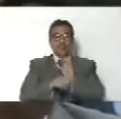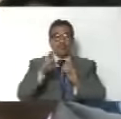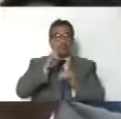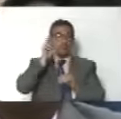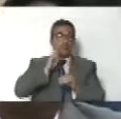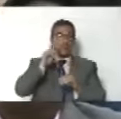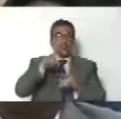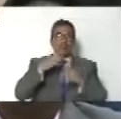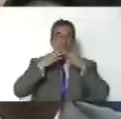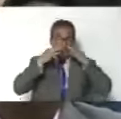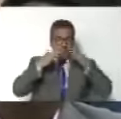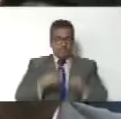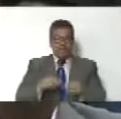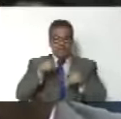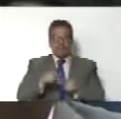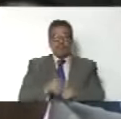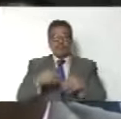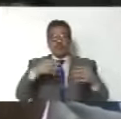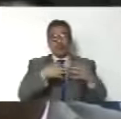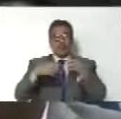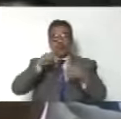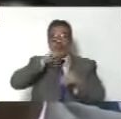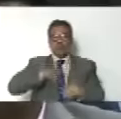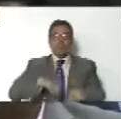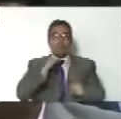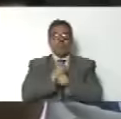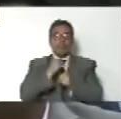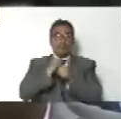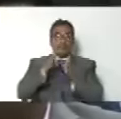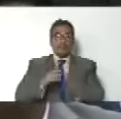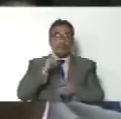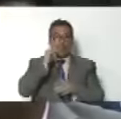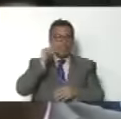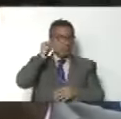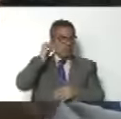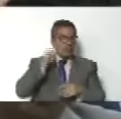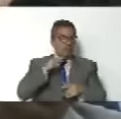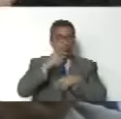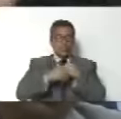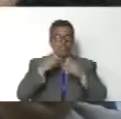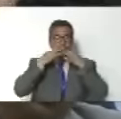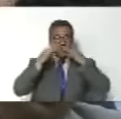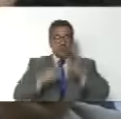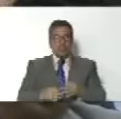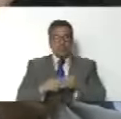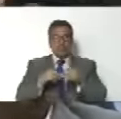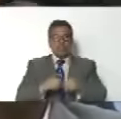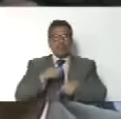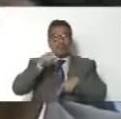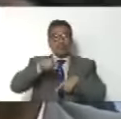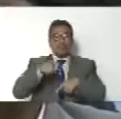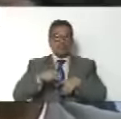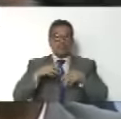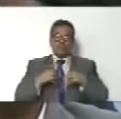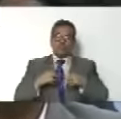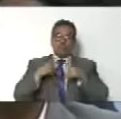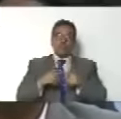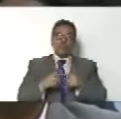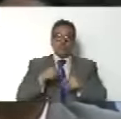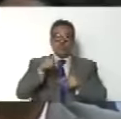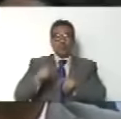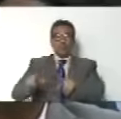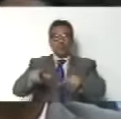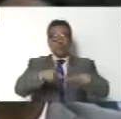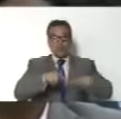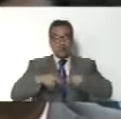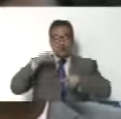República Bolivariana que garantiza las luchas históricas de los trabajadores y trabajadoras siga siendo una realidad y más temprano que tarde recuperemos el estado